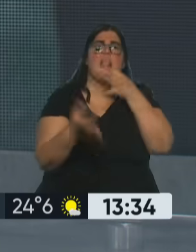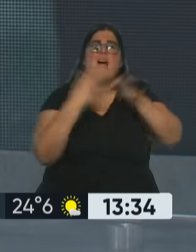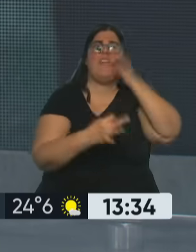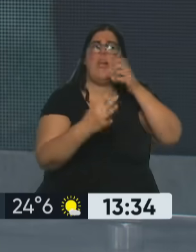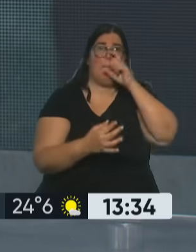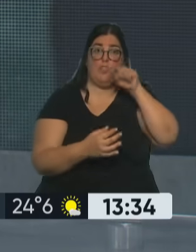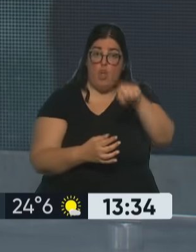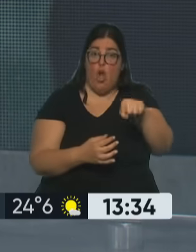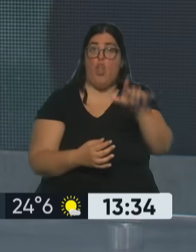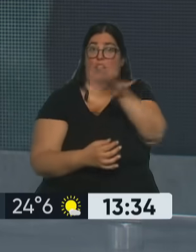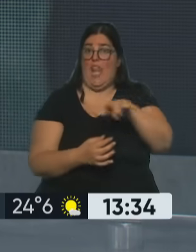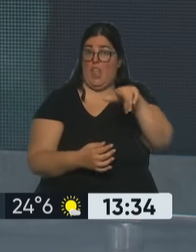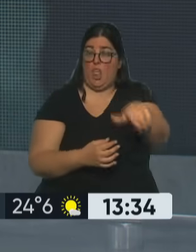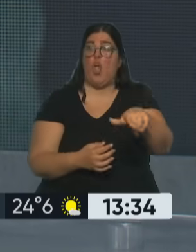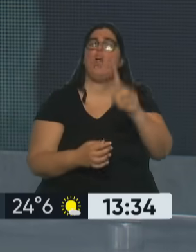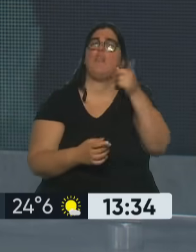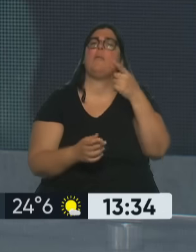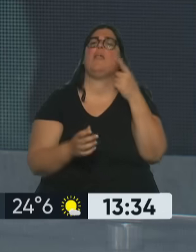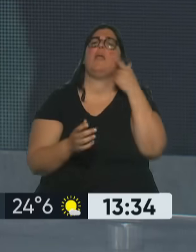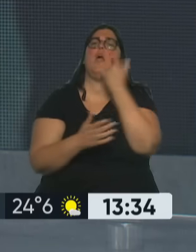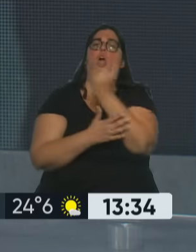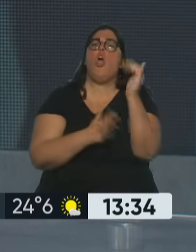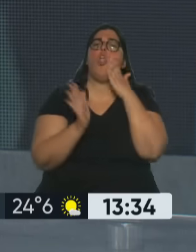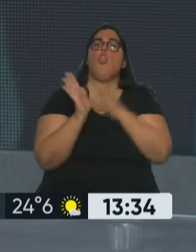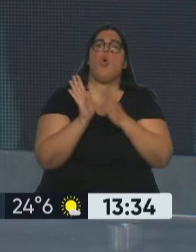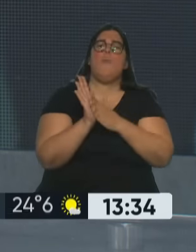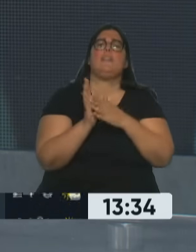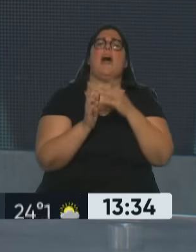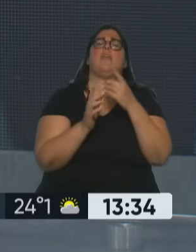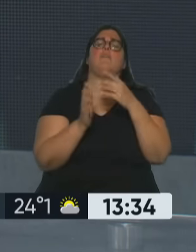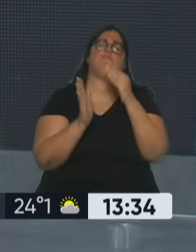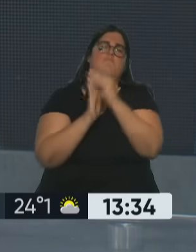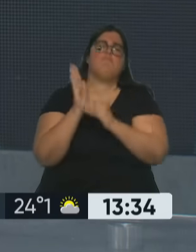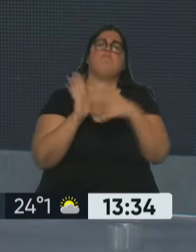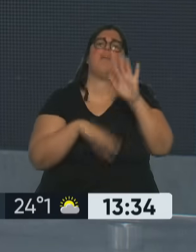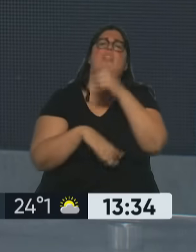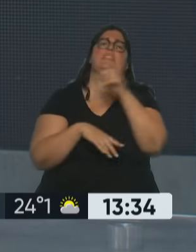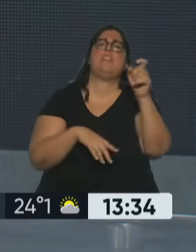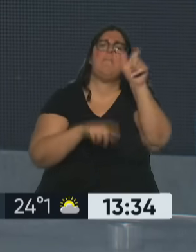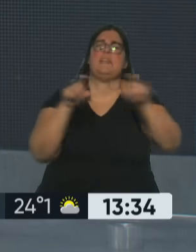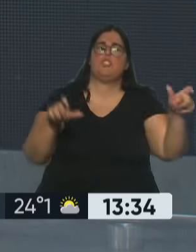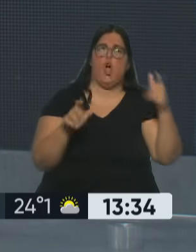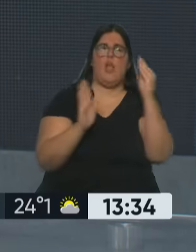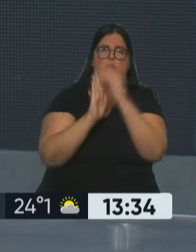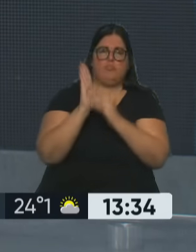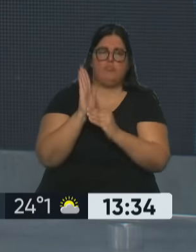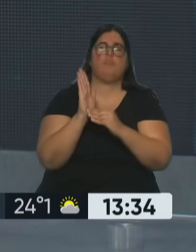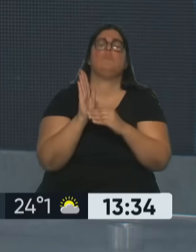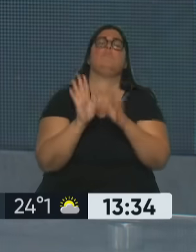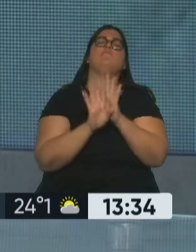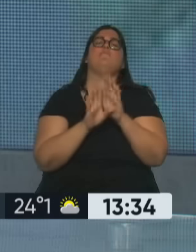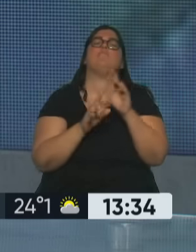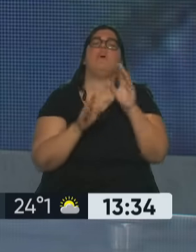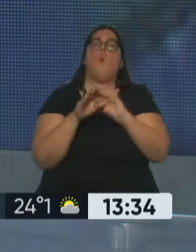en esta región, incluso a documentar a los más de 100.000 personas que viven en el Esequibo, que digamos, en todo el territorio de Guyana hay alrededor